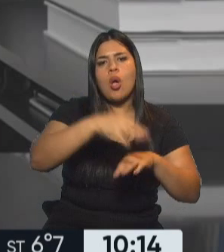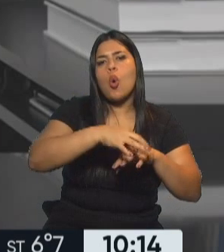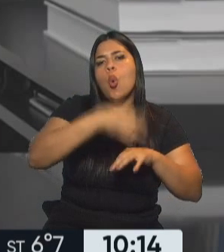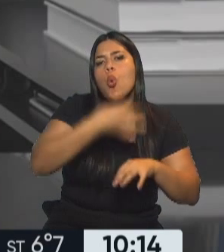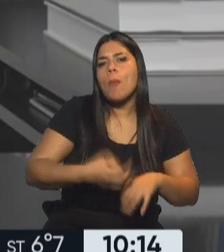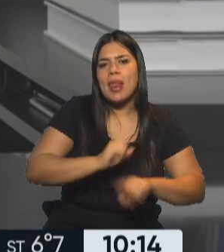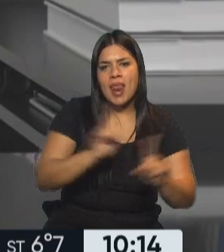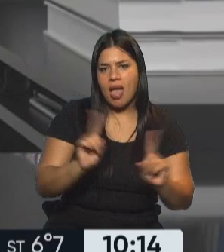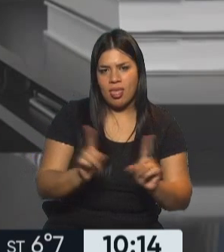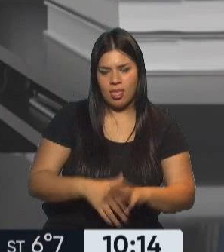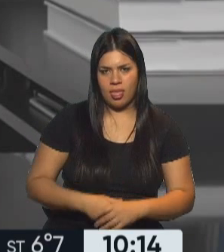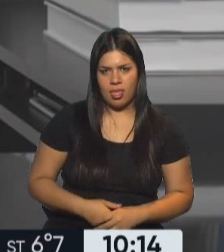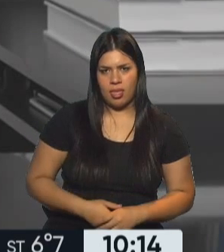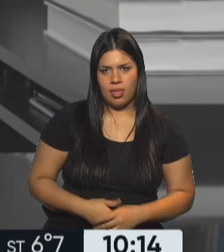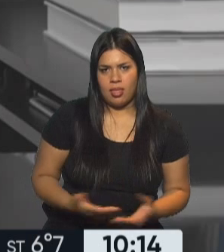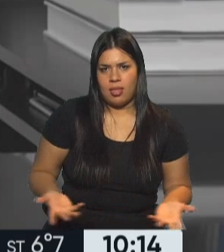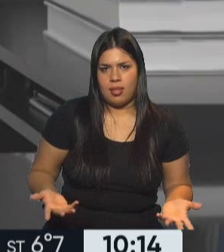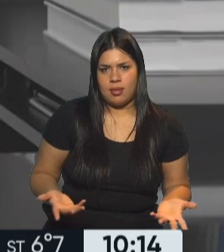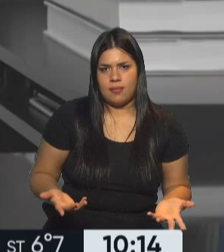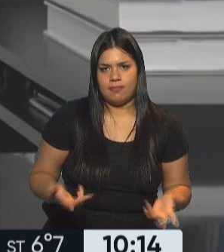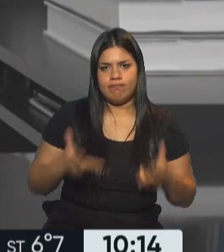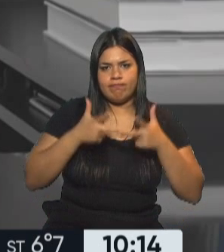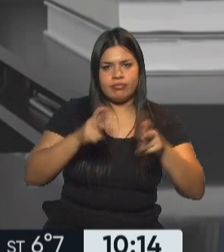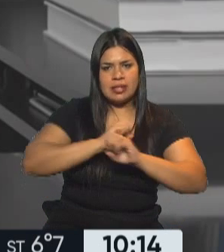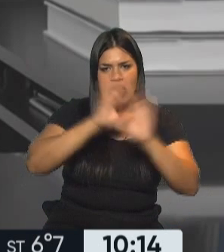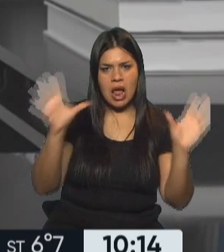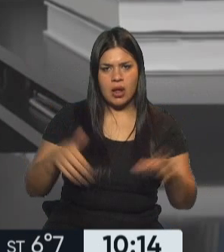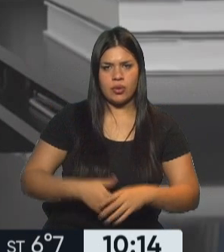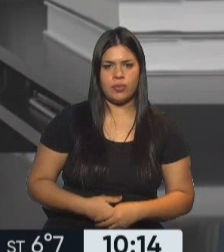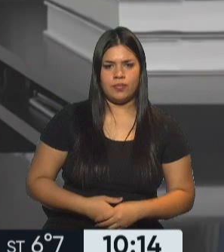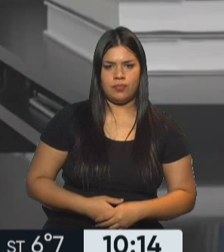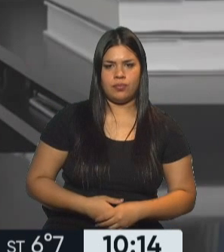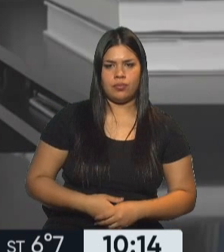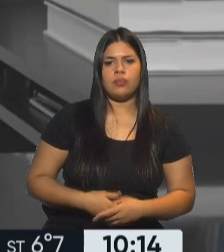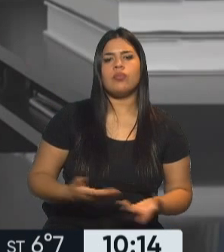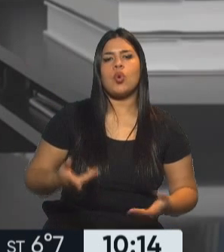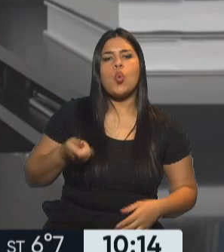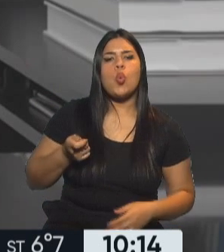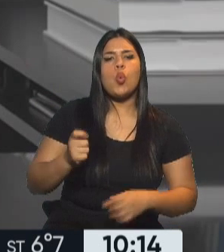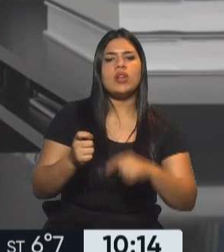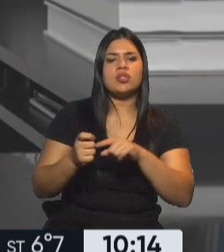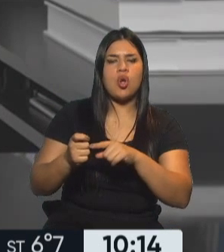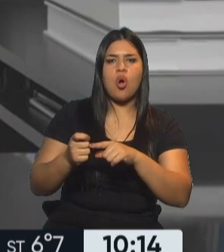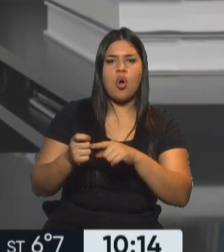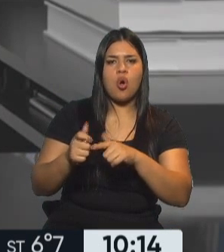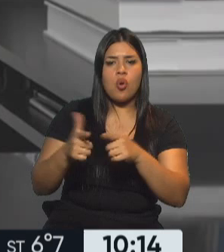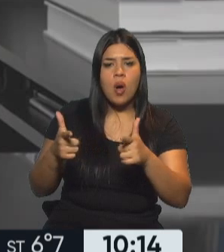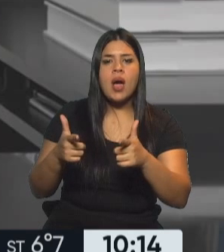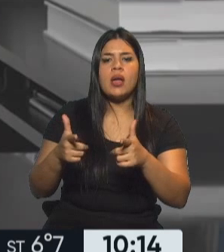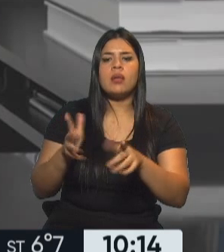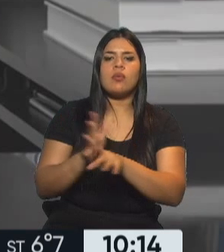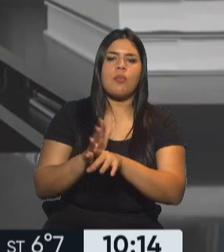Queremos decirlo con toda claridad posible. El juicio en ausencia es un instrumento ajeno a